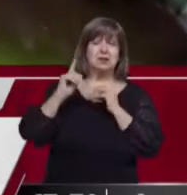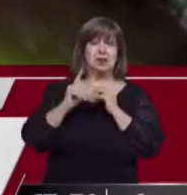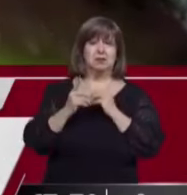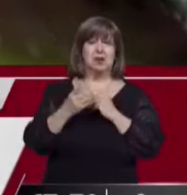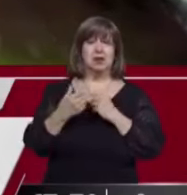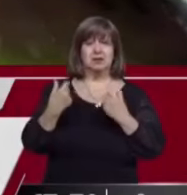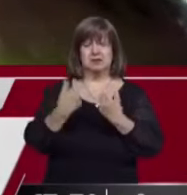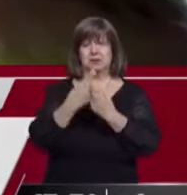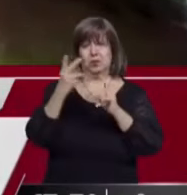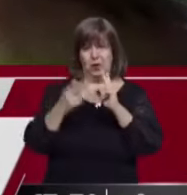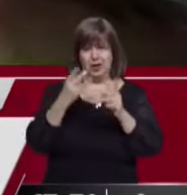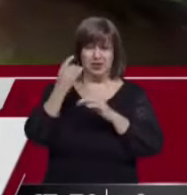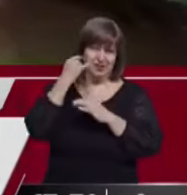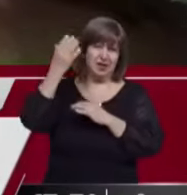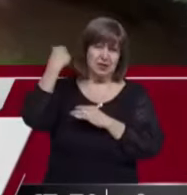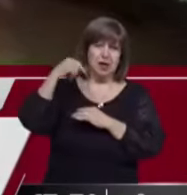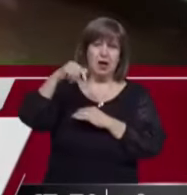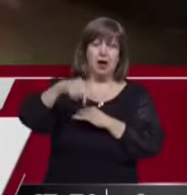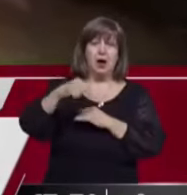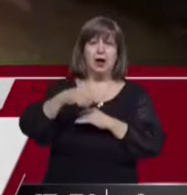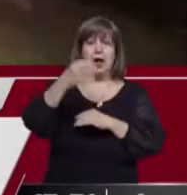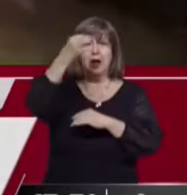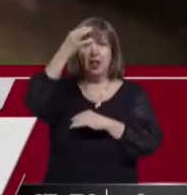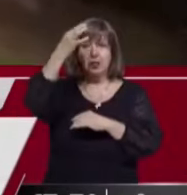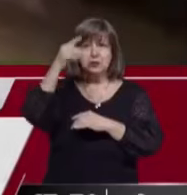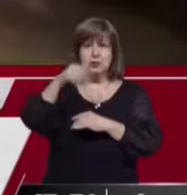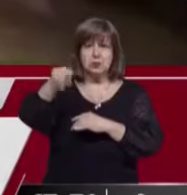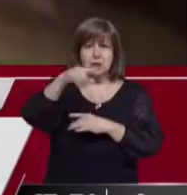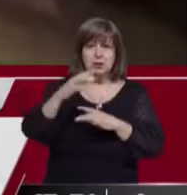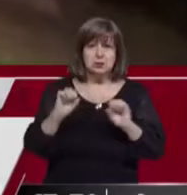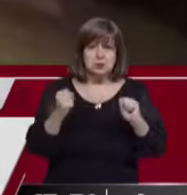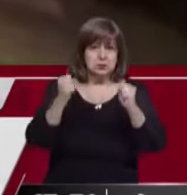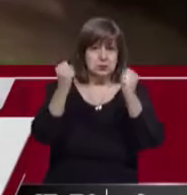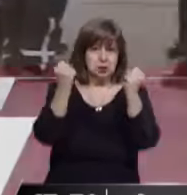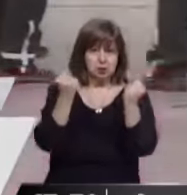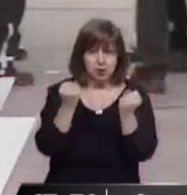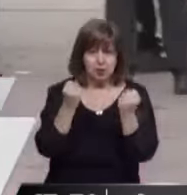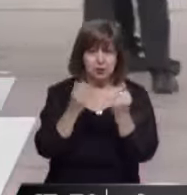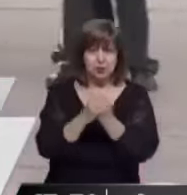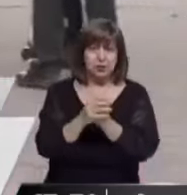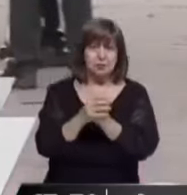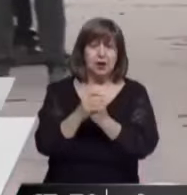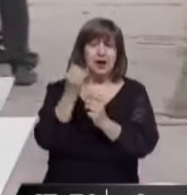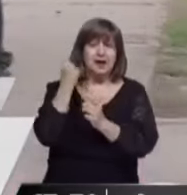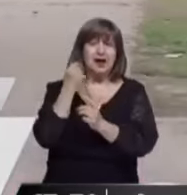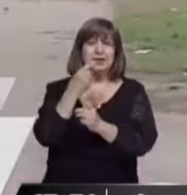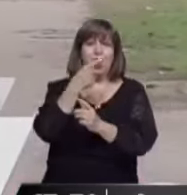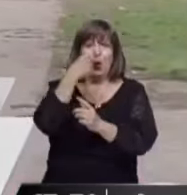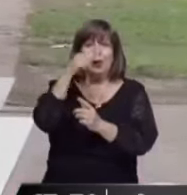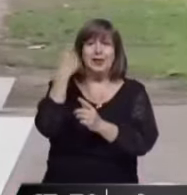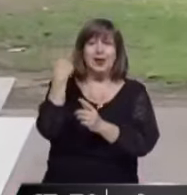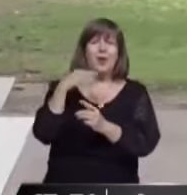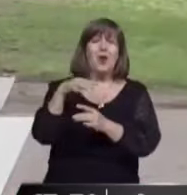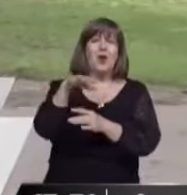anteriores entonces creo que a media mañana debió ser un momento bastante tenso y la última La tragedia de 11